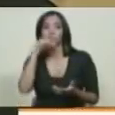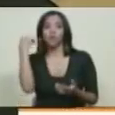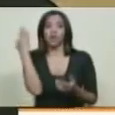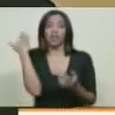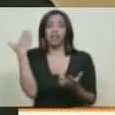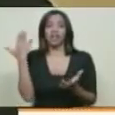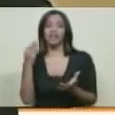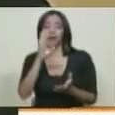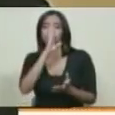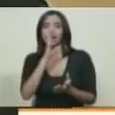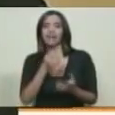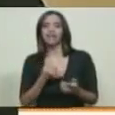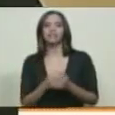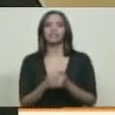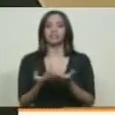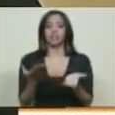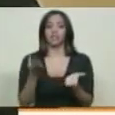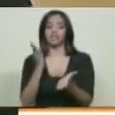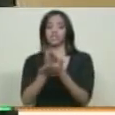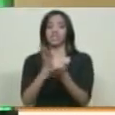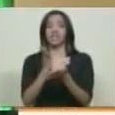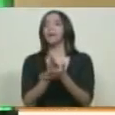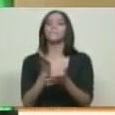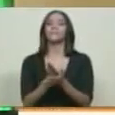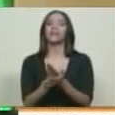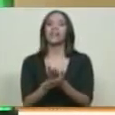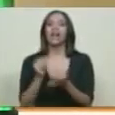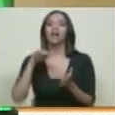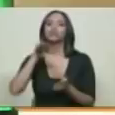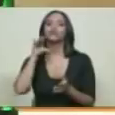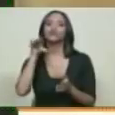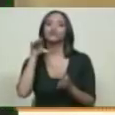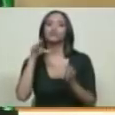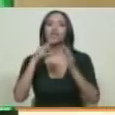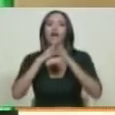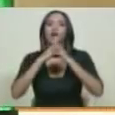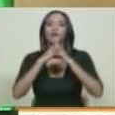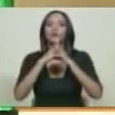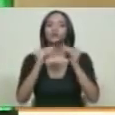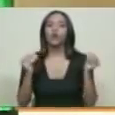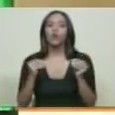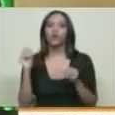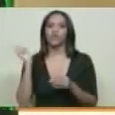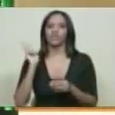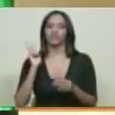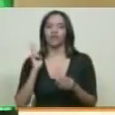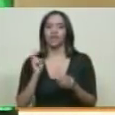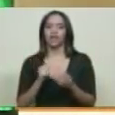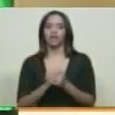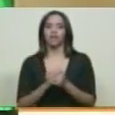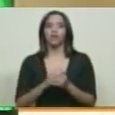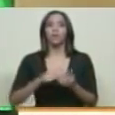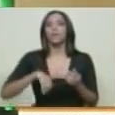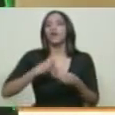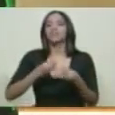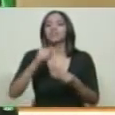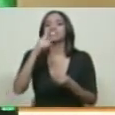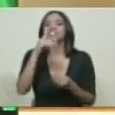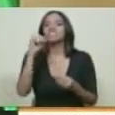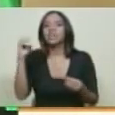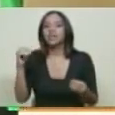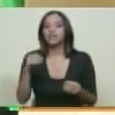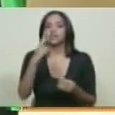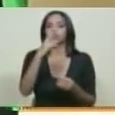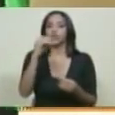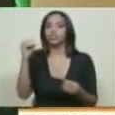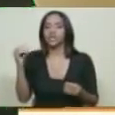piso, de la gente que siempre ha sacado todo de Venezuela. Venezuela puede generar 100 o 200, pero si tú